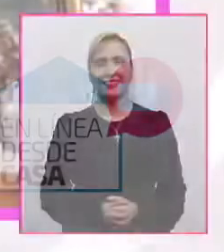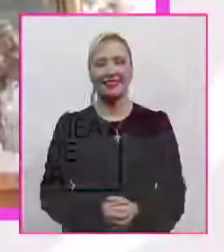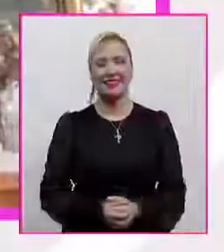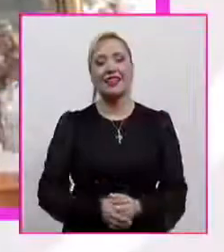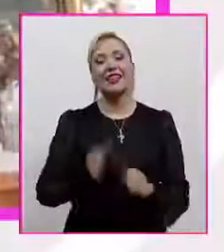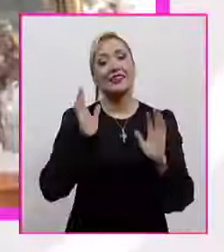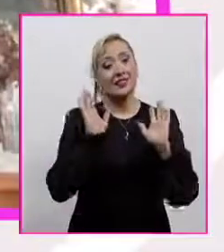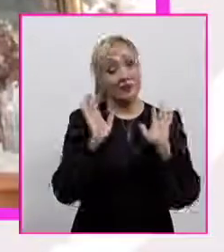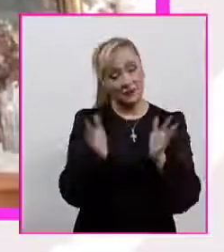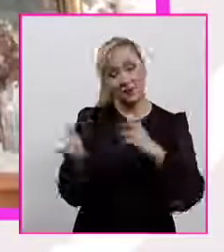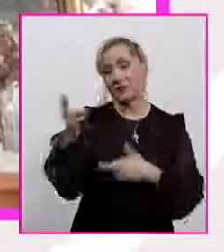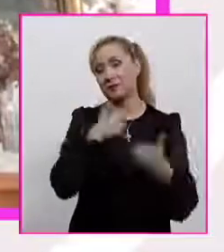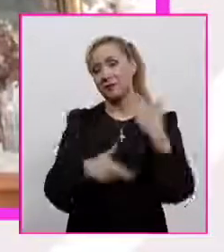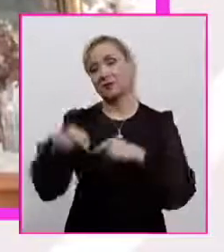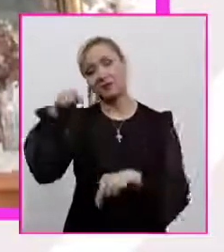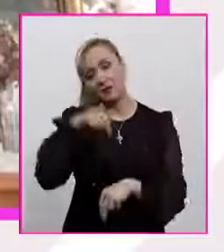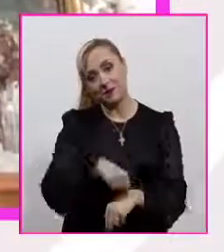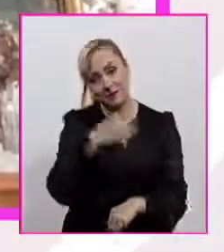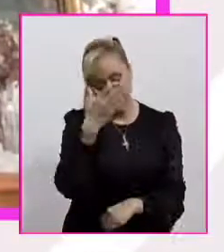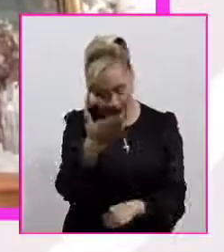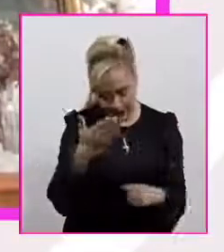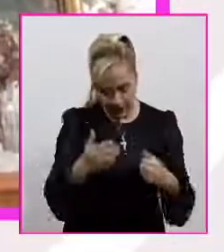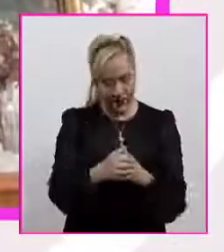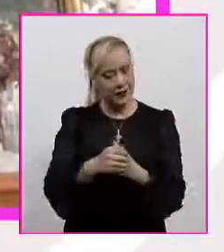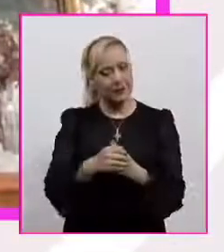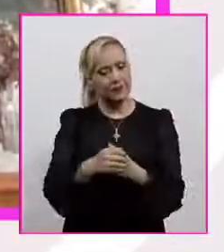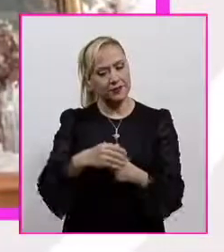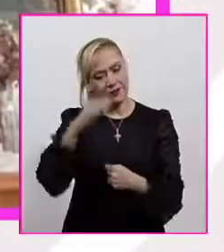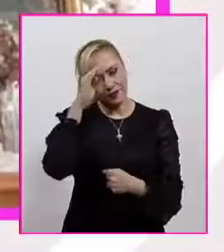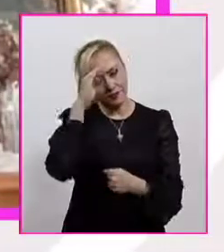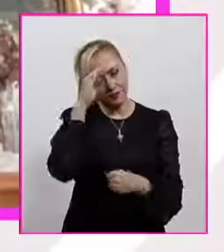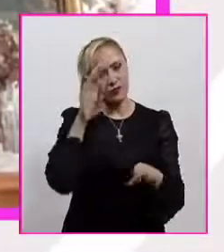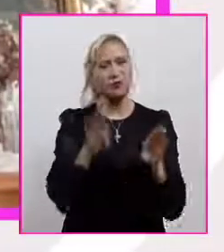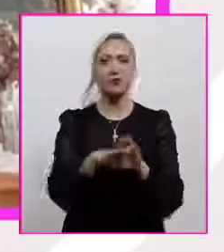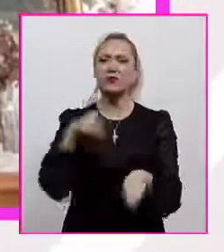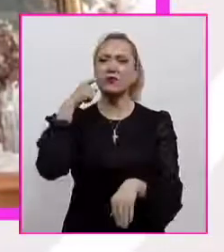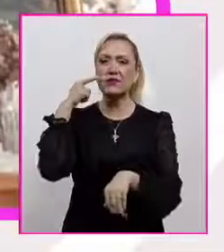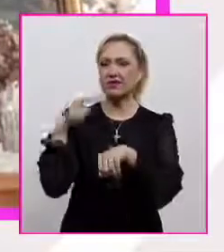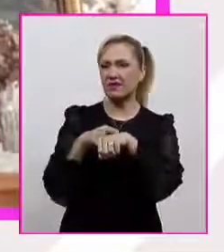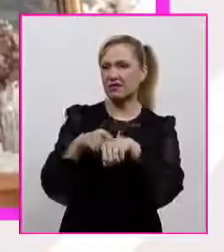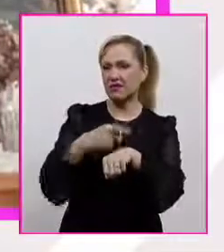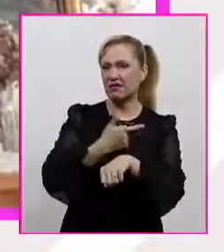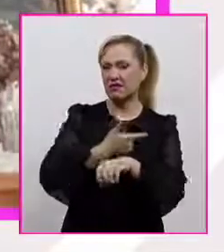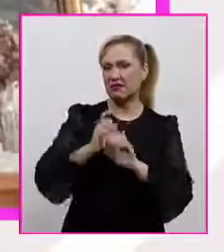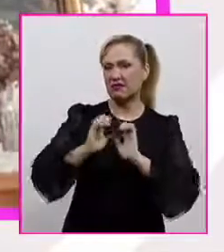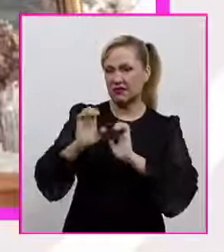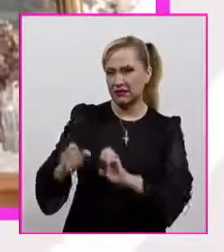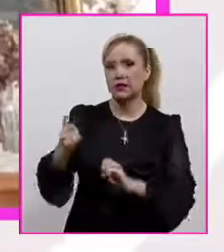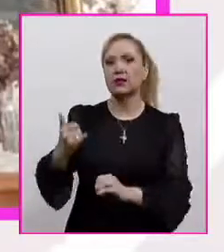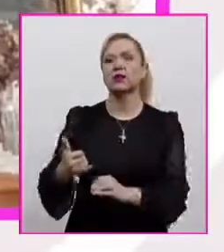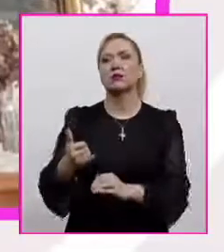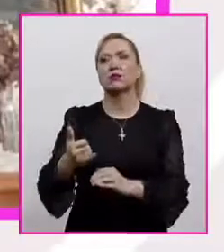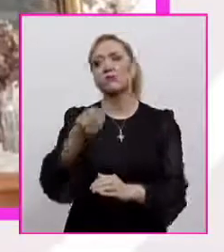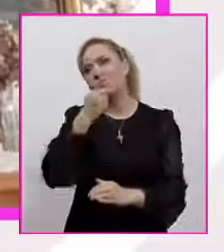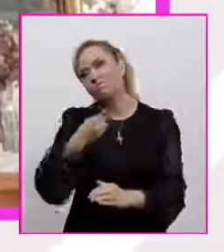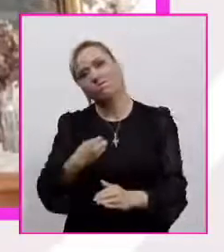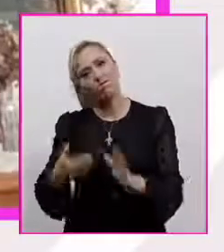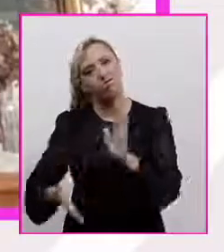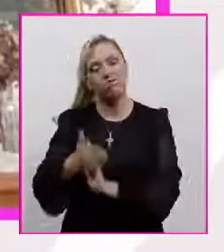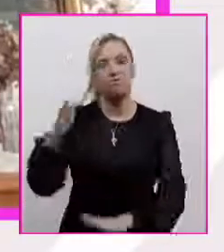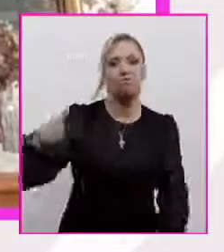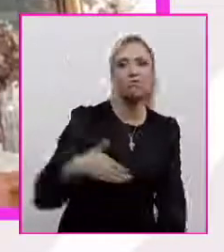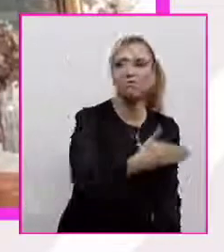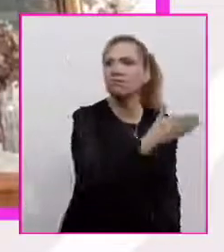Pues estamos aquí de vuelta en Espacio Diverso y estamos hablando sobre racismo y migración. Y en este último bloque, pues nos gustaría